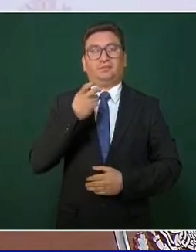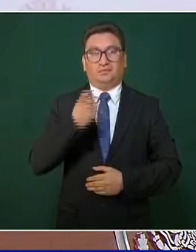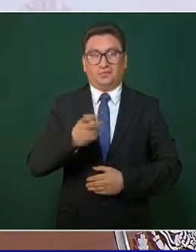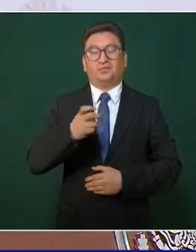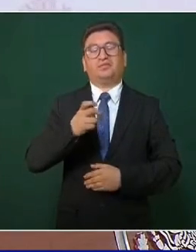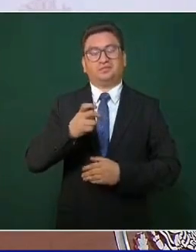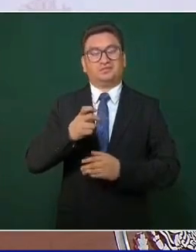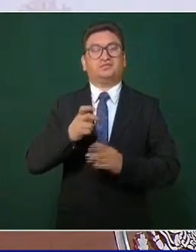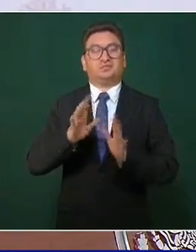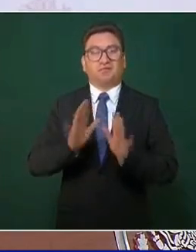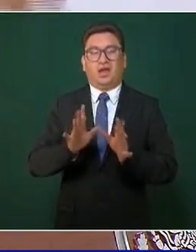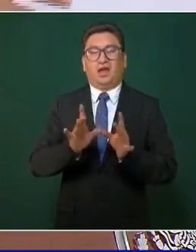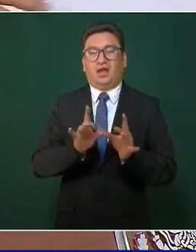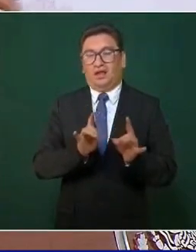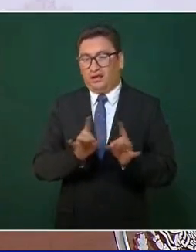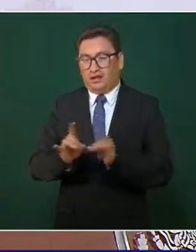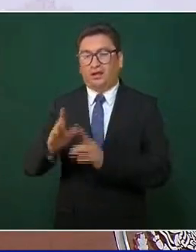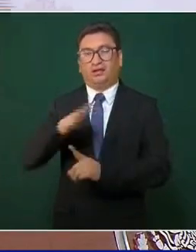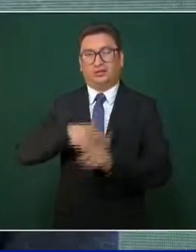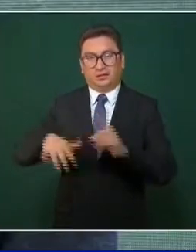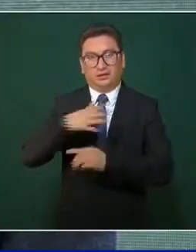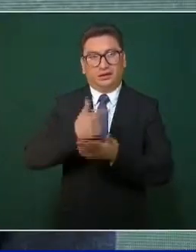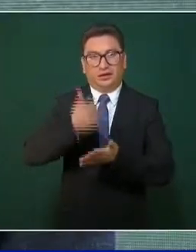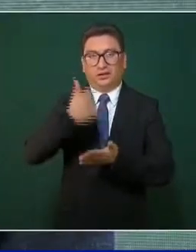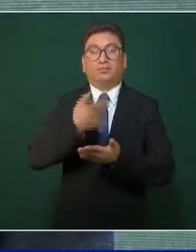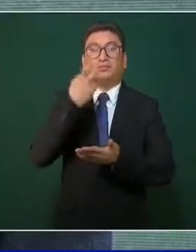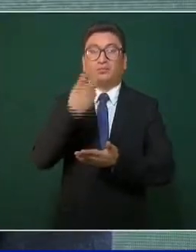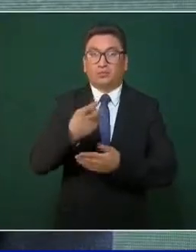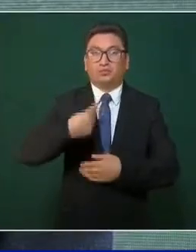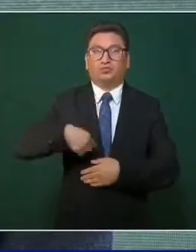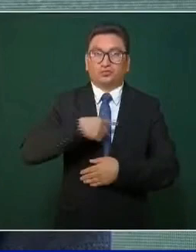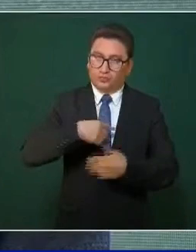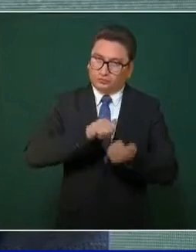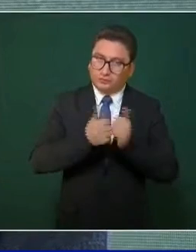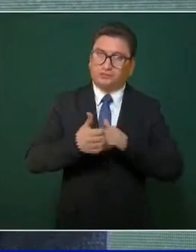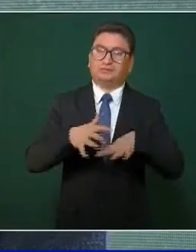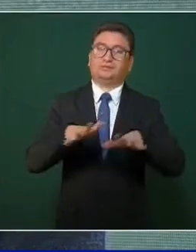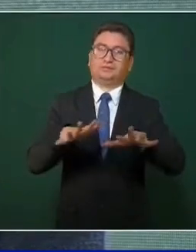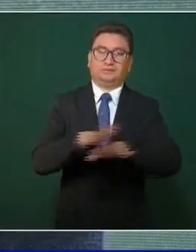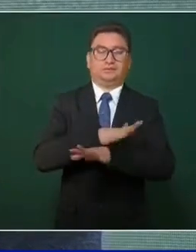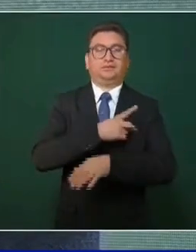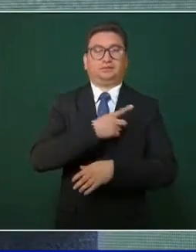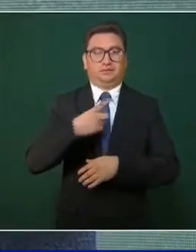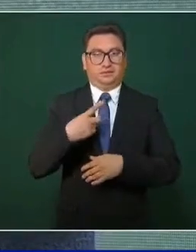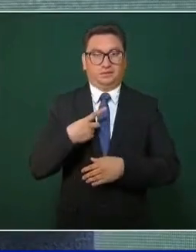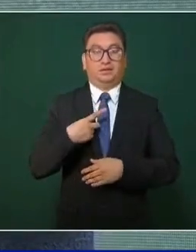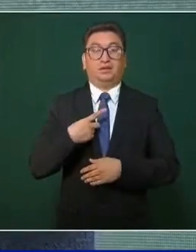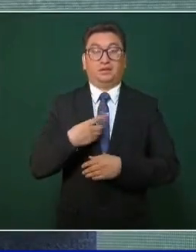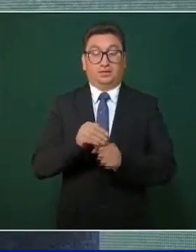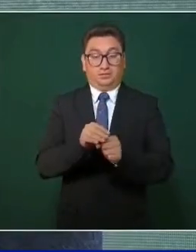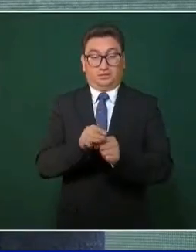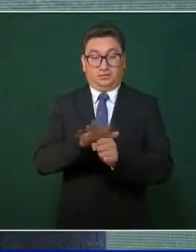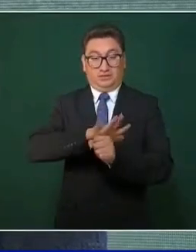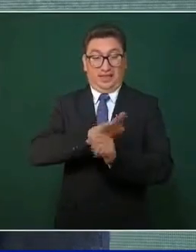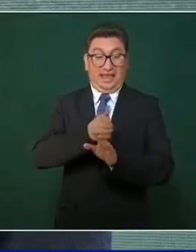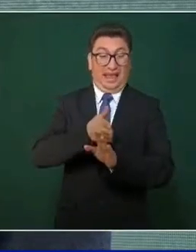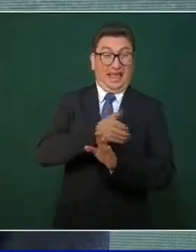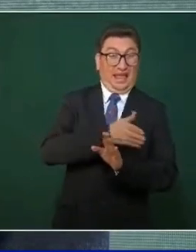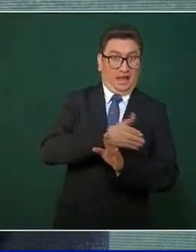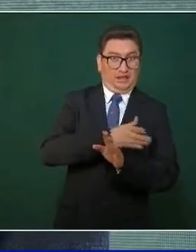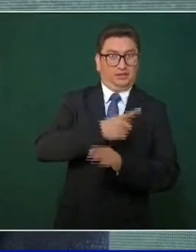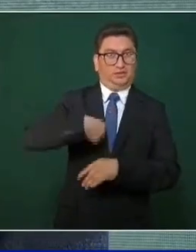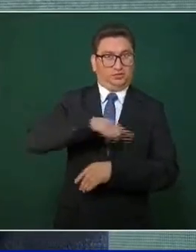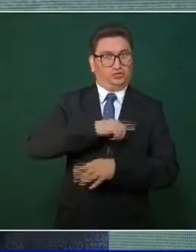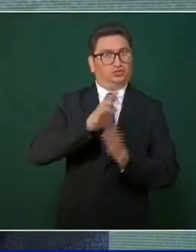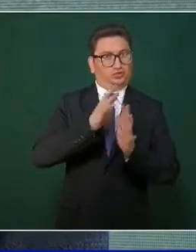agravar la situación. Entonces necesitamos cambiar. Ya nosotros desde antes de la pandemia estábamos con el